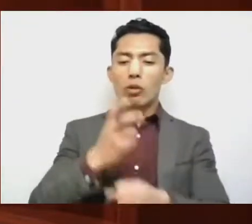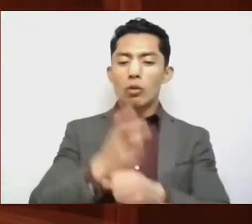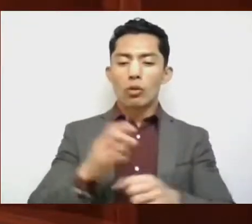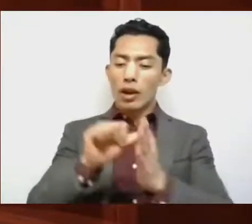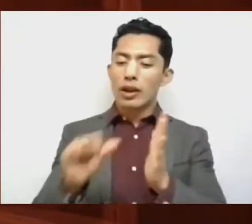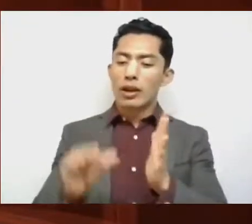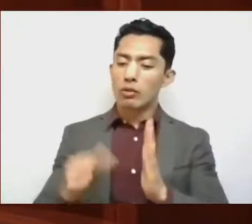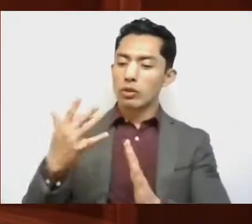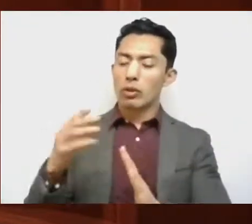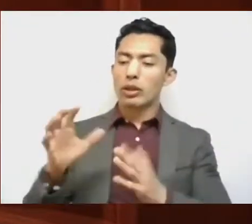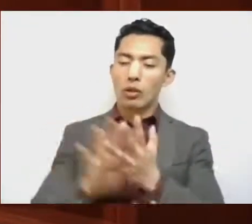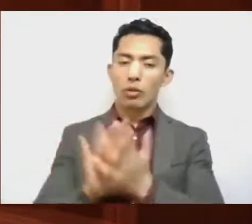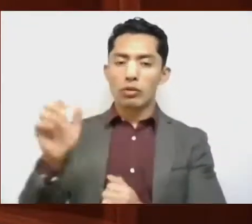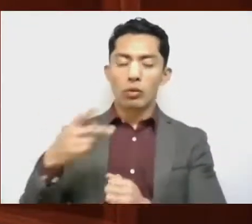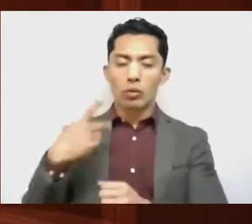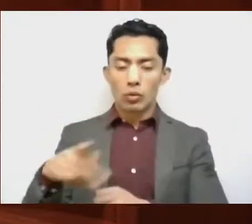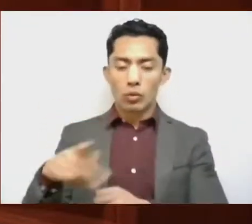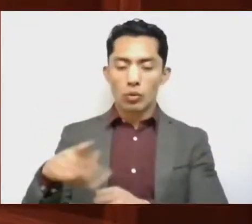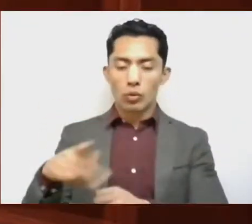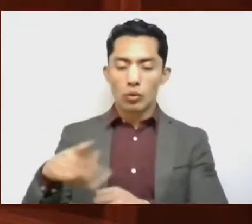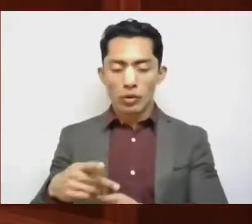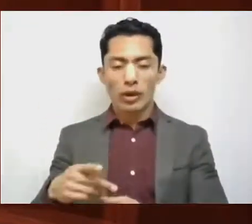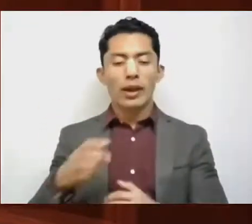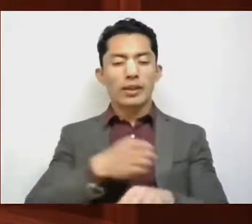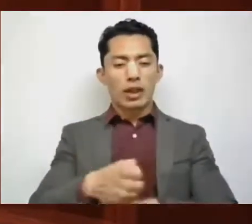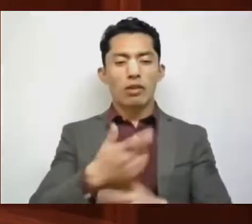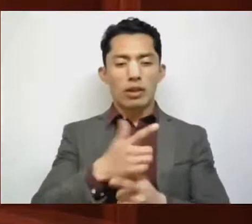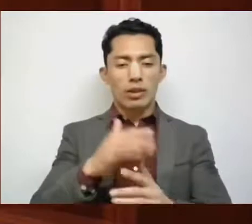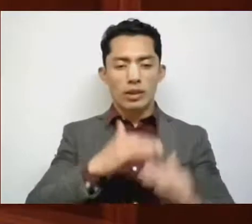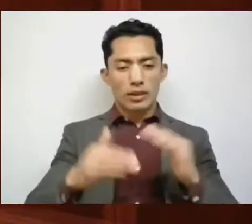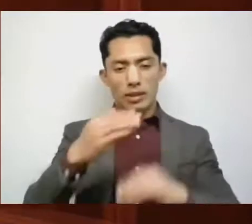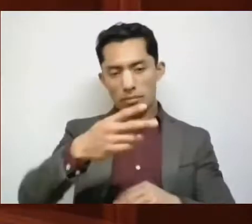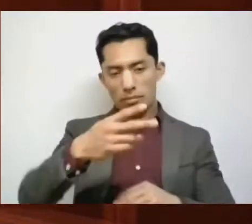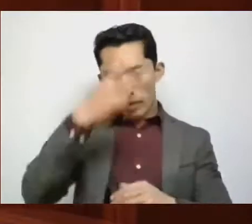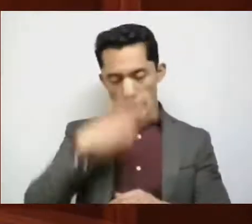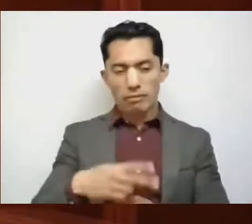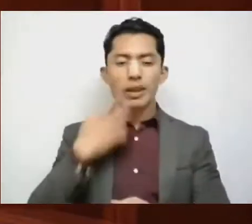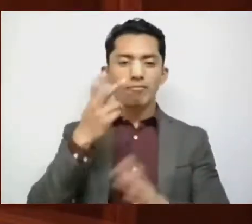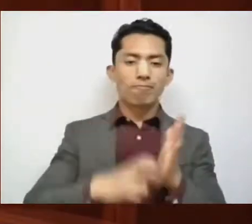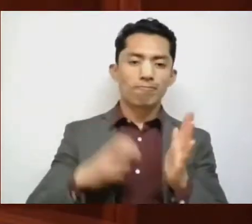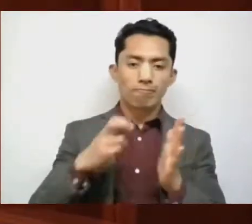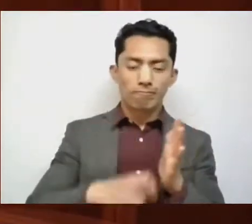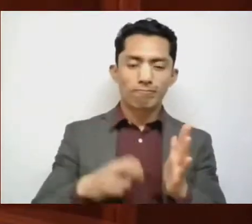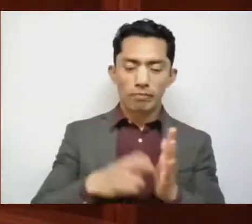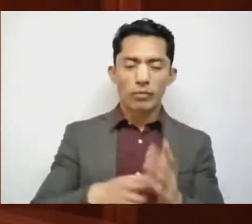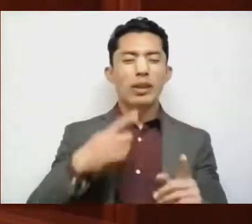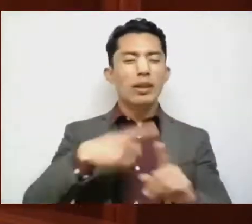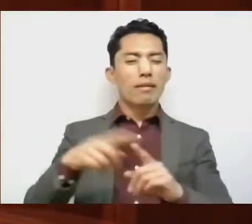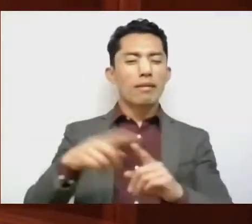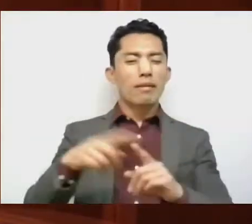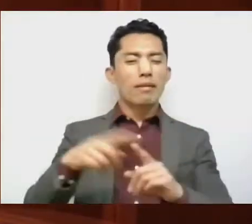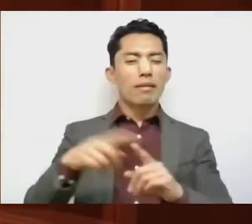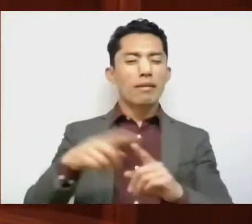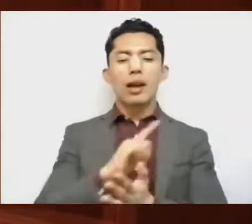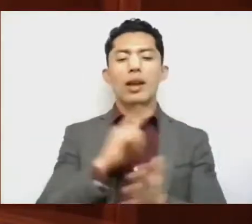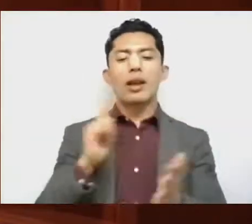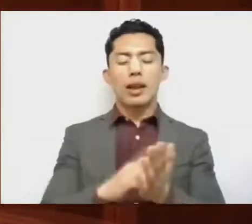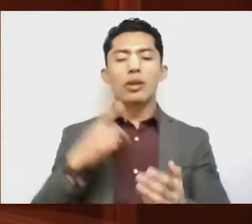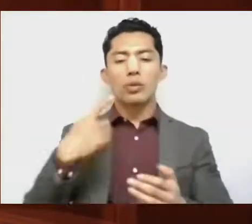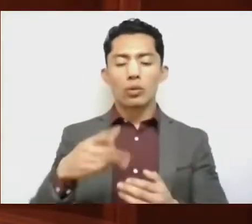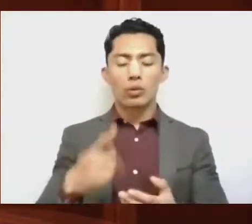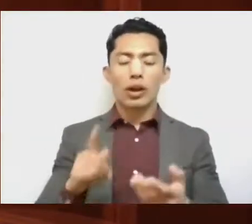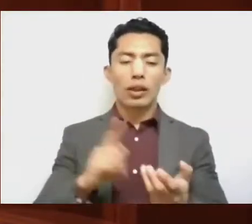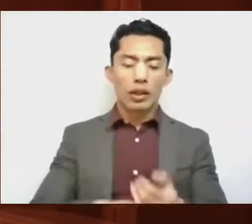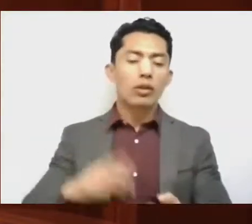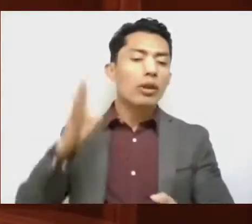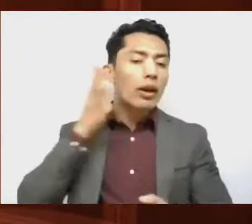50 de la Constitución Política del Estado Libre y Soberano de México, diversas disposiciones de la Ley Orgánica del Poder